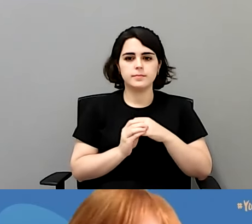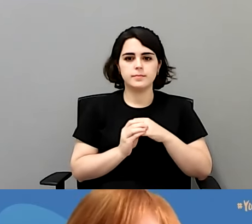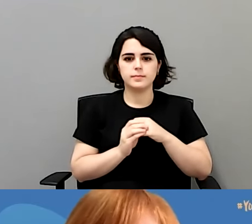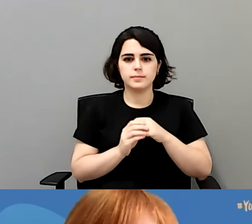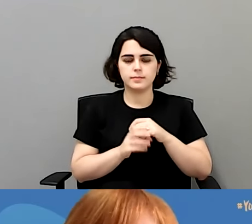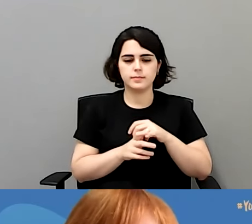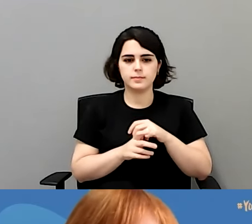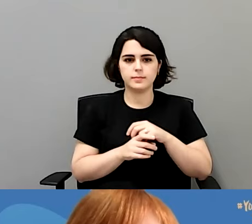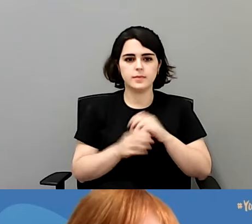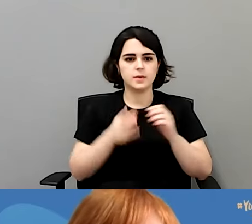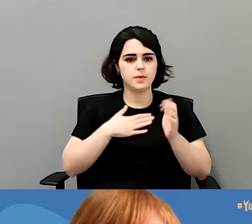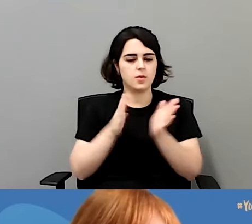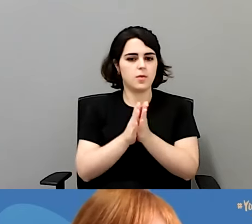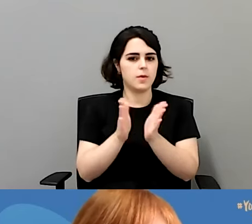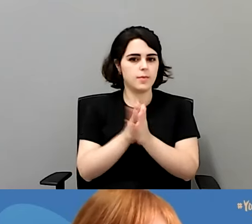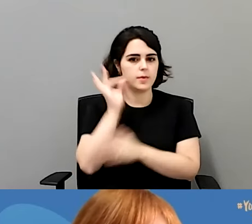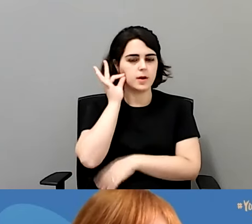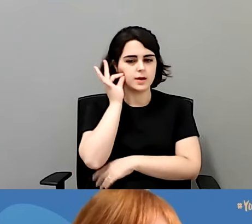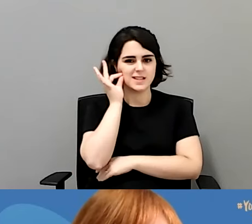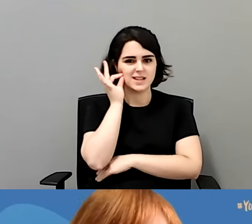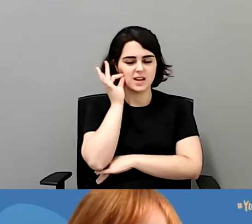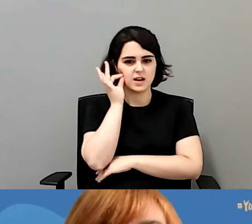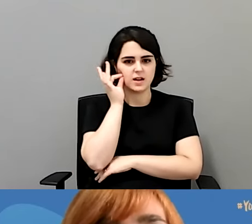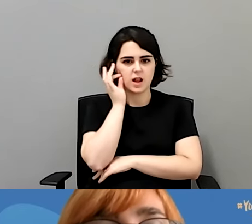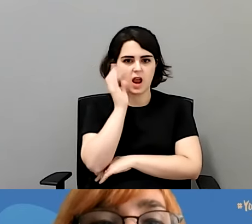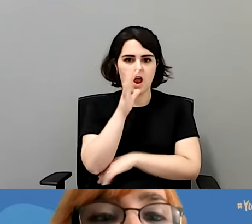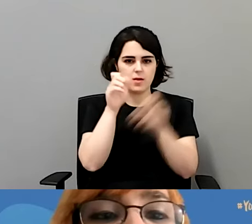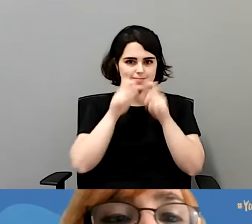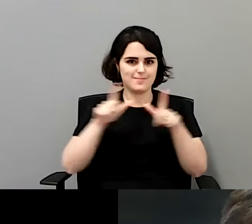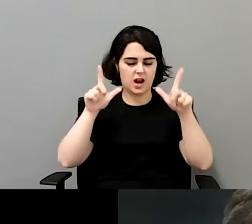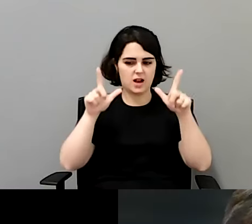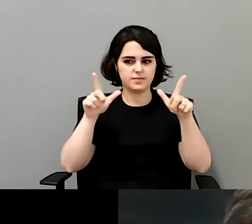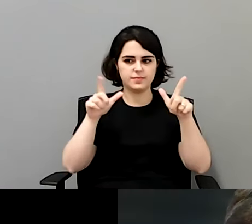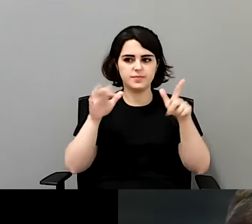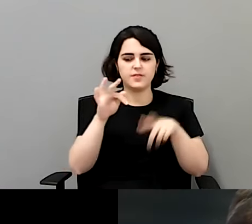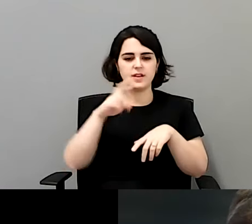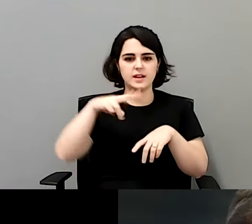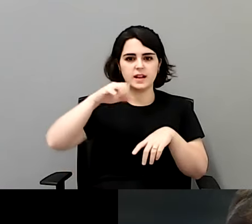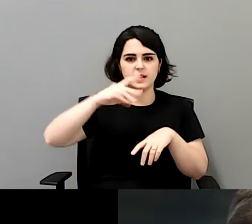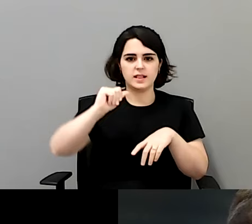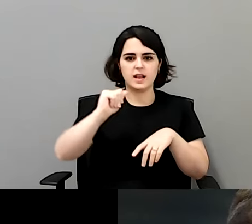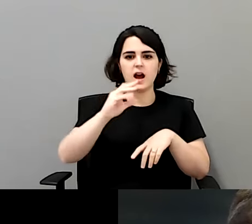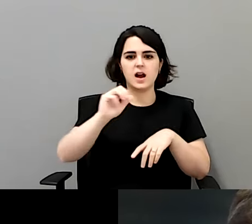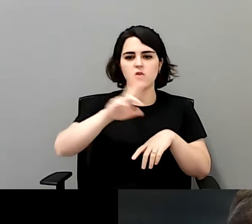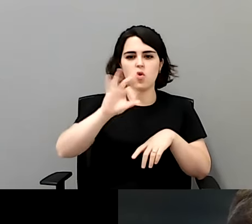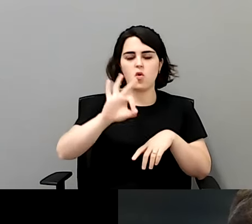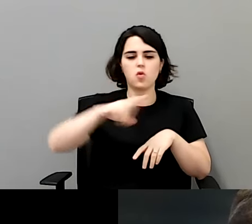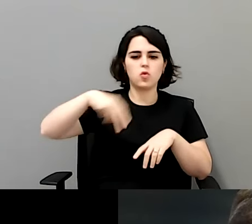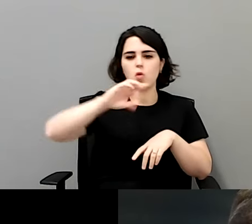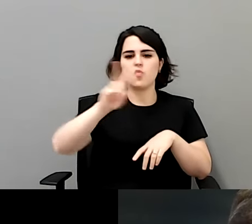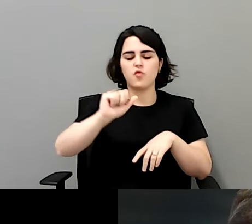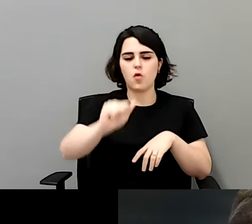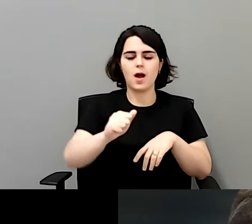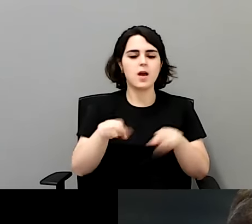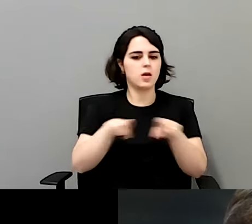Bueno, mis compañeras irán poniendo a Fernanda Rojo en pantalla. Fernanda Rojo Novoa es diplomada, también como